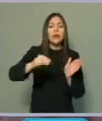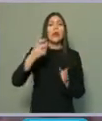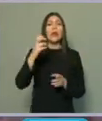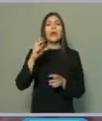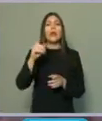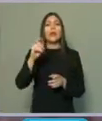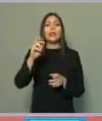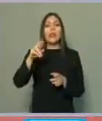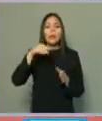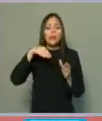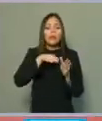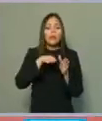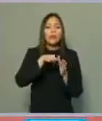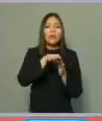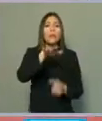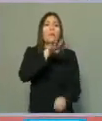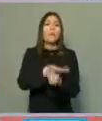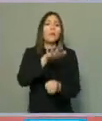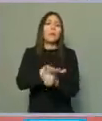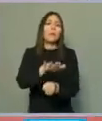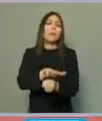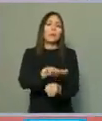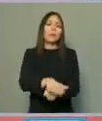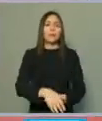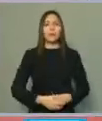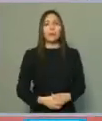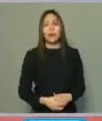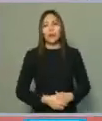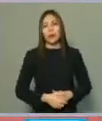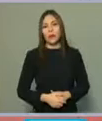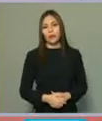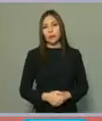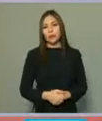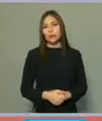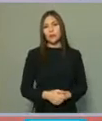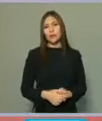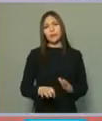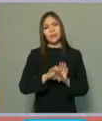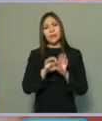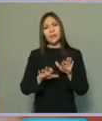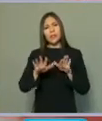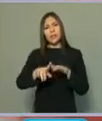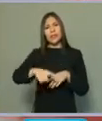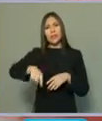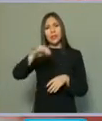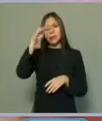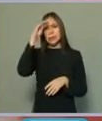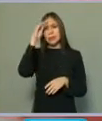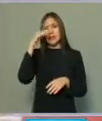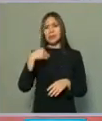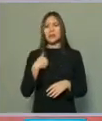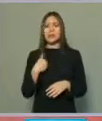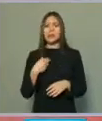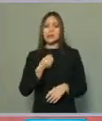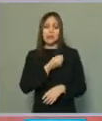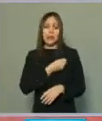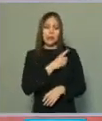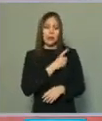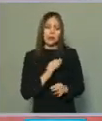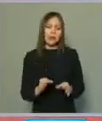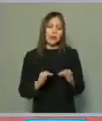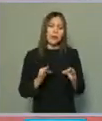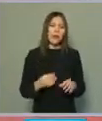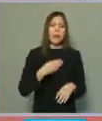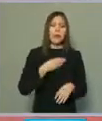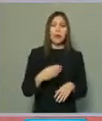se pega. Y empieza a obstruir, exactamente. Doc, y si, bueno, pensamos en ocasiones que tenemos una salud buena y no